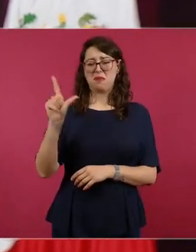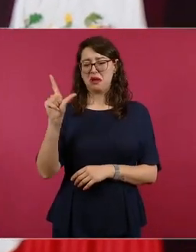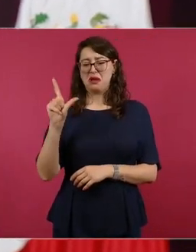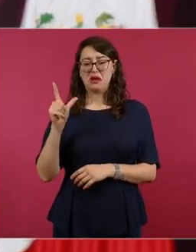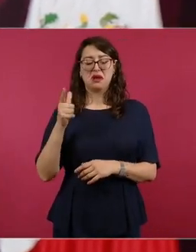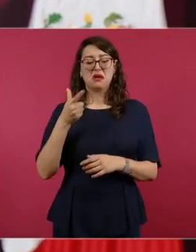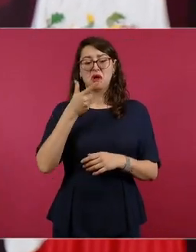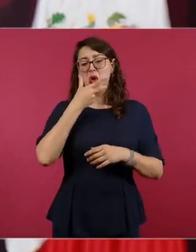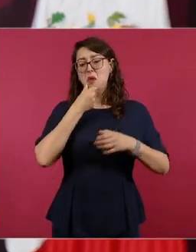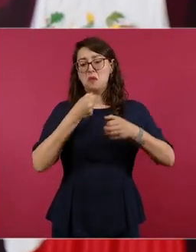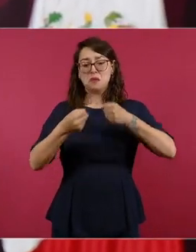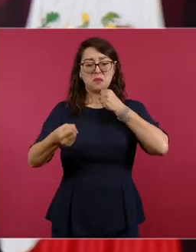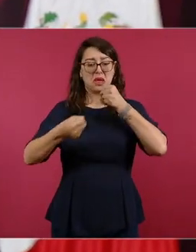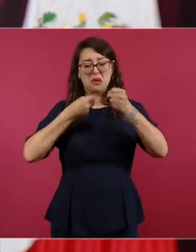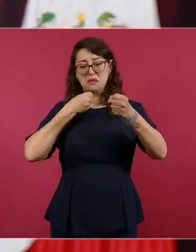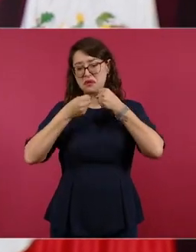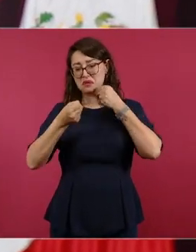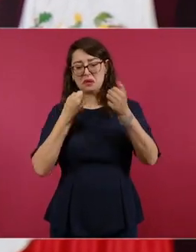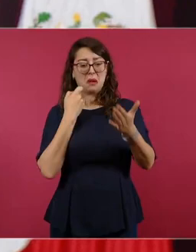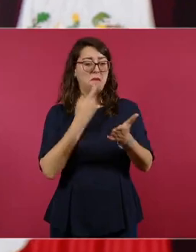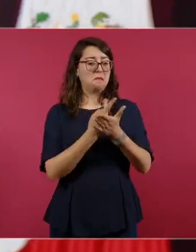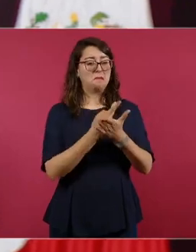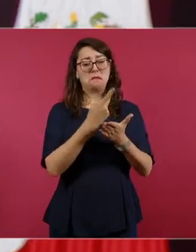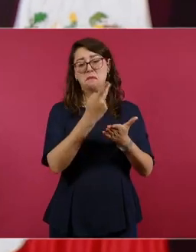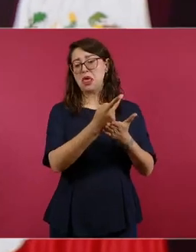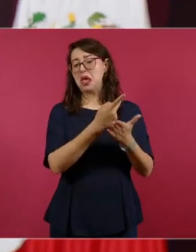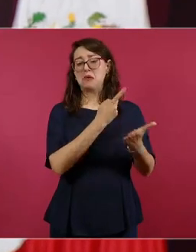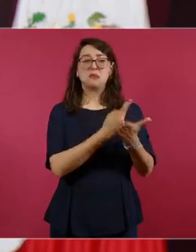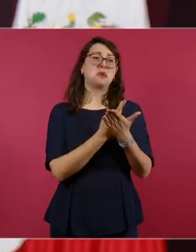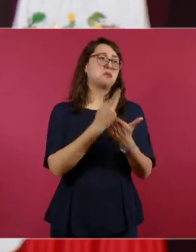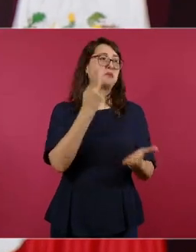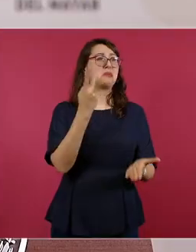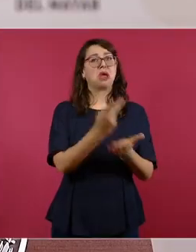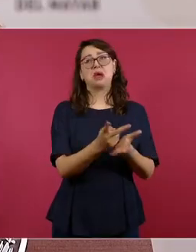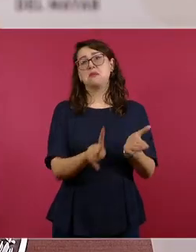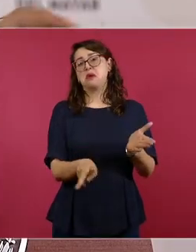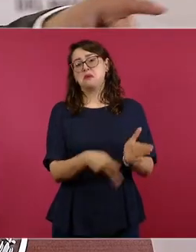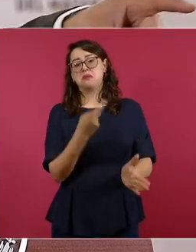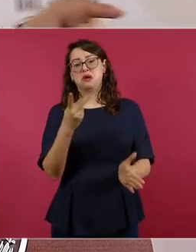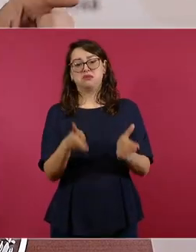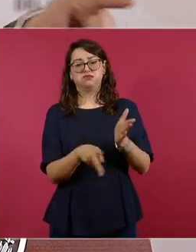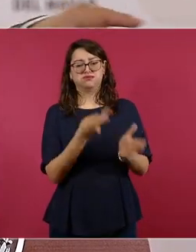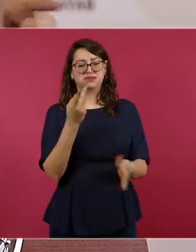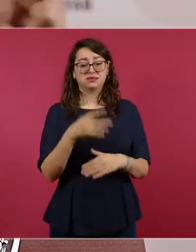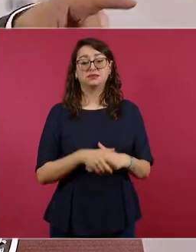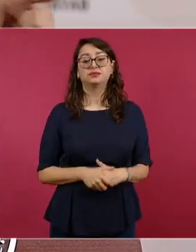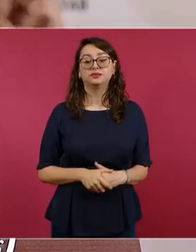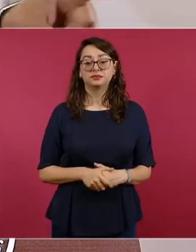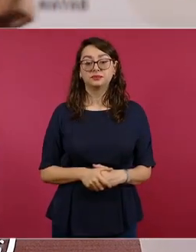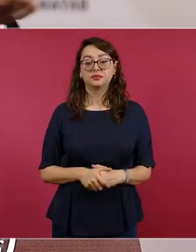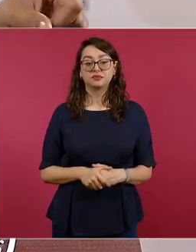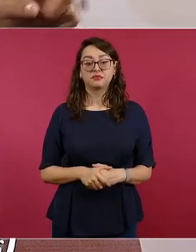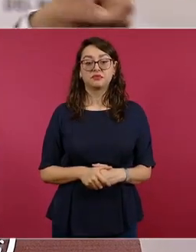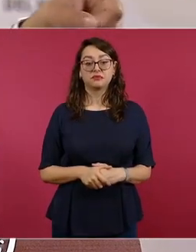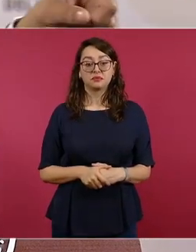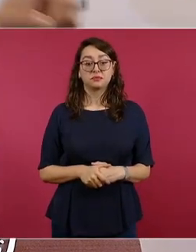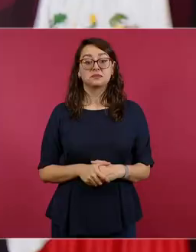periodista premiado para Dolly, el Till Walden